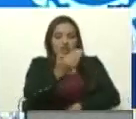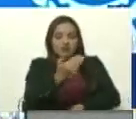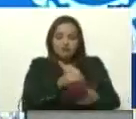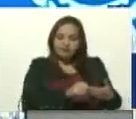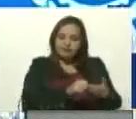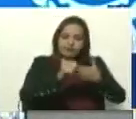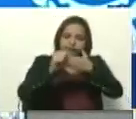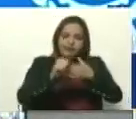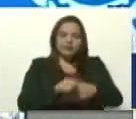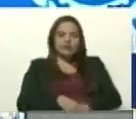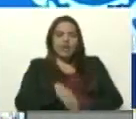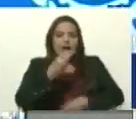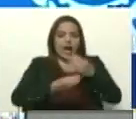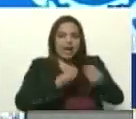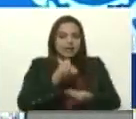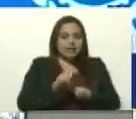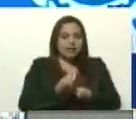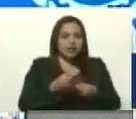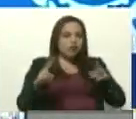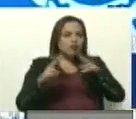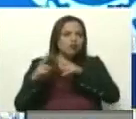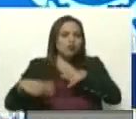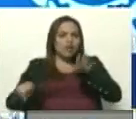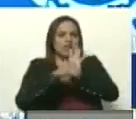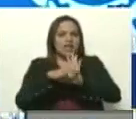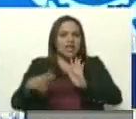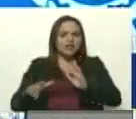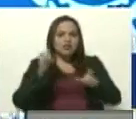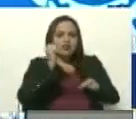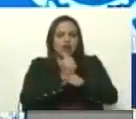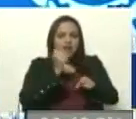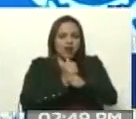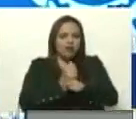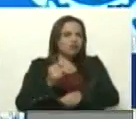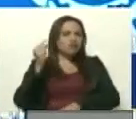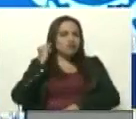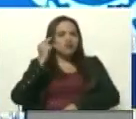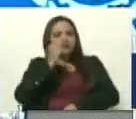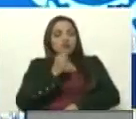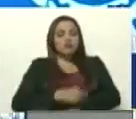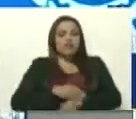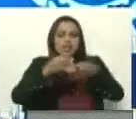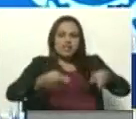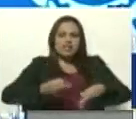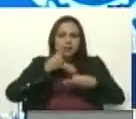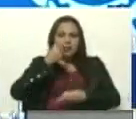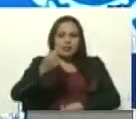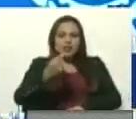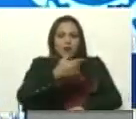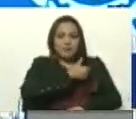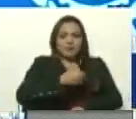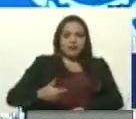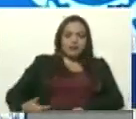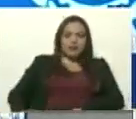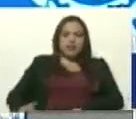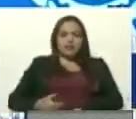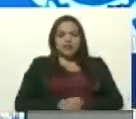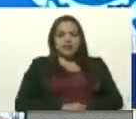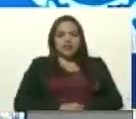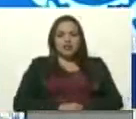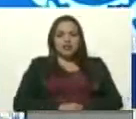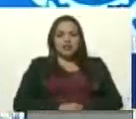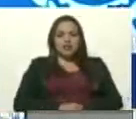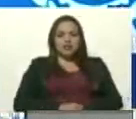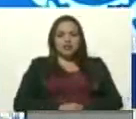vanguardia, haciendo valer los derechos de los trabajadores. Y yo diría, como siempre se lo digo al presidente de la